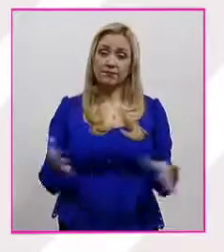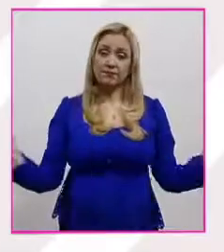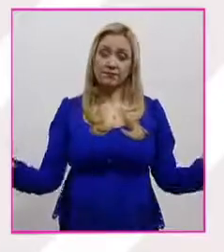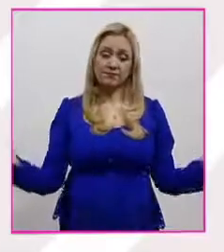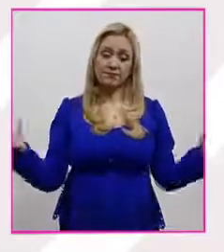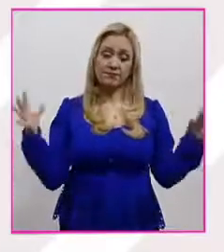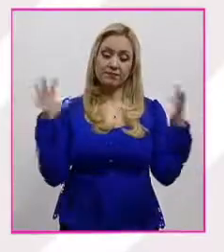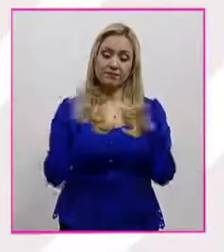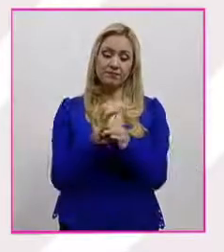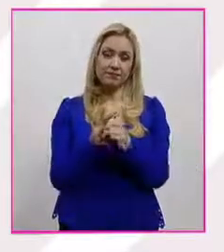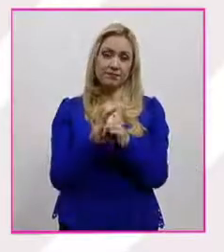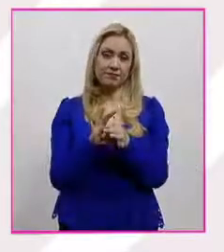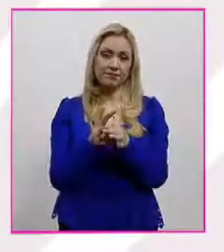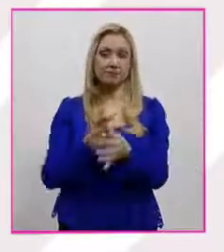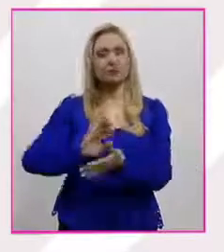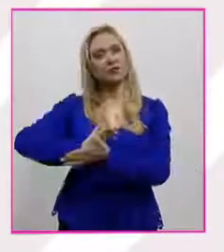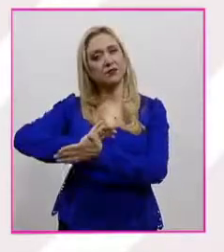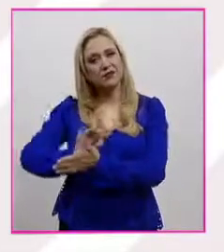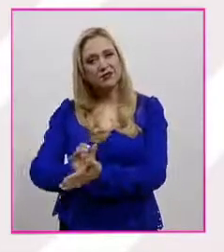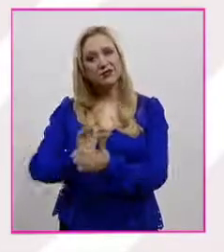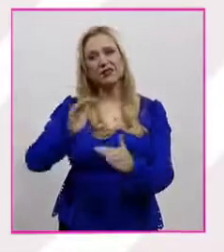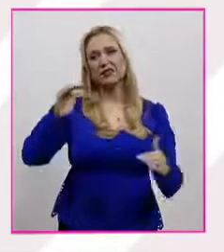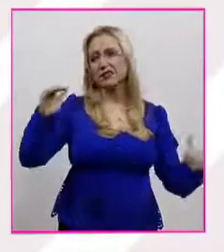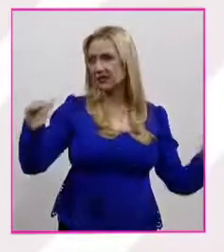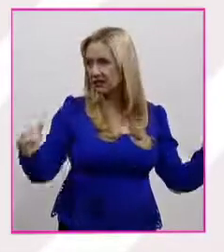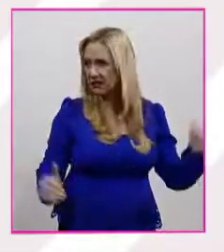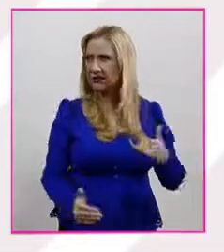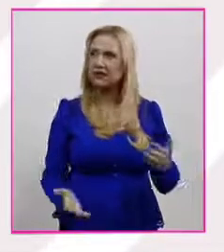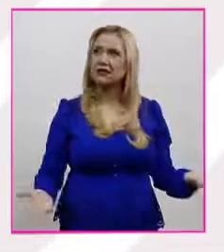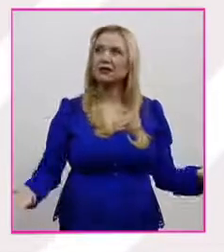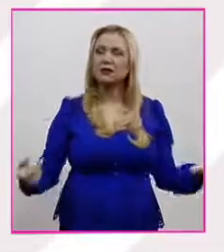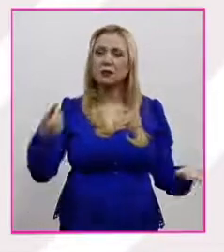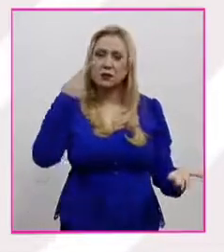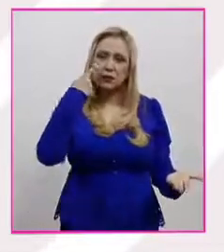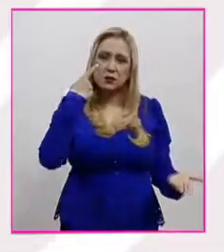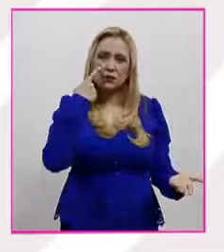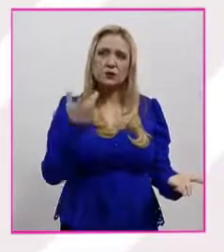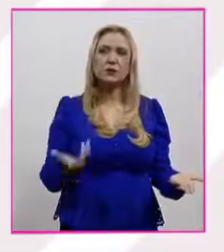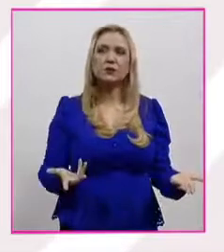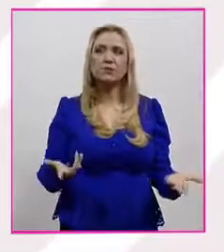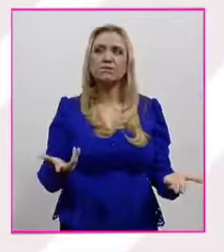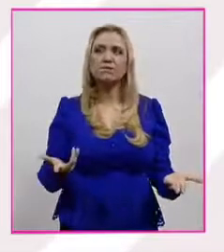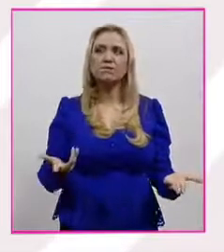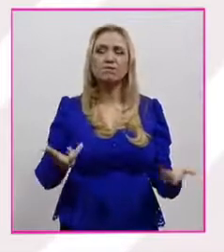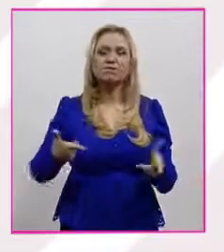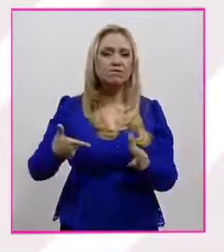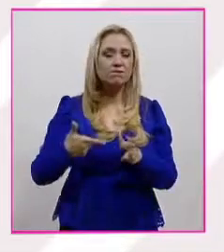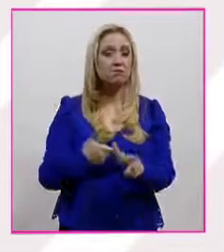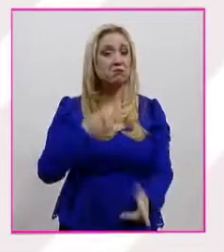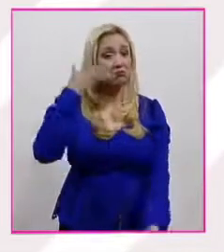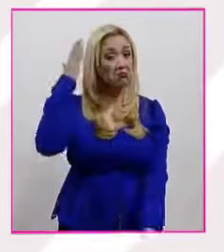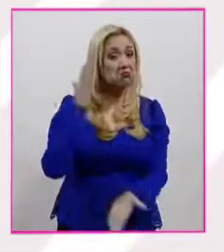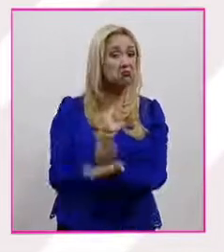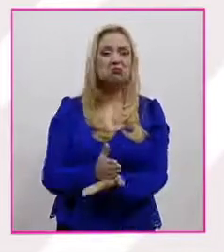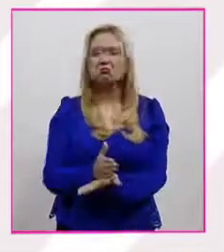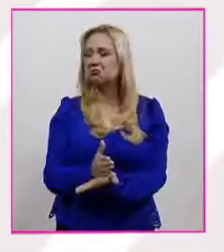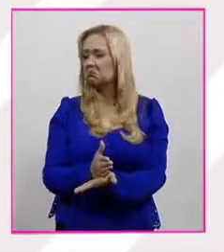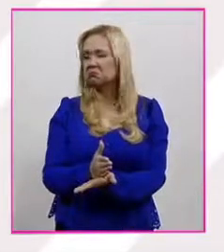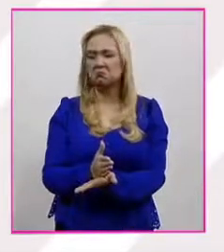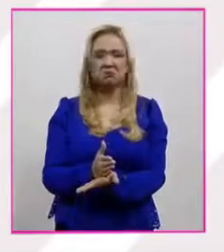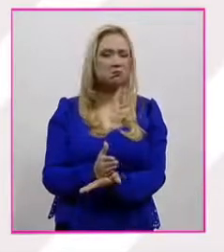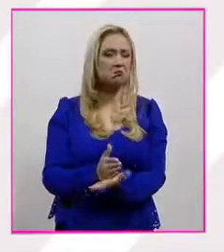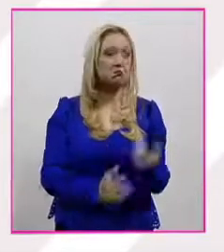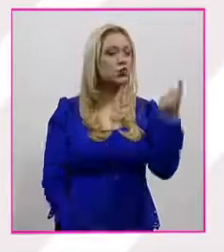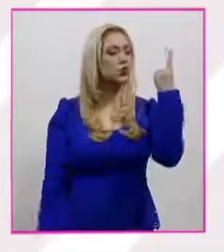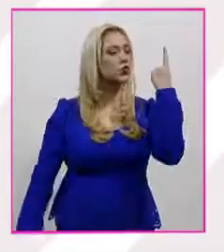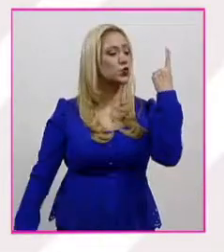la discriminación, la desigualdad que produce, no la vamos a acabar cuando solamente una de